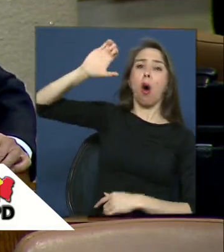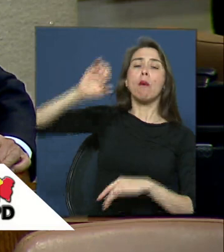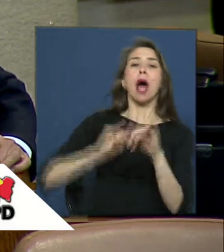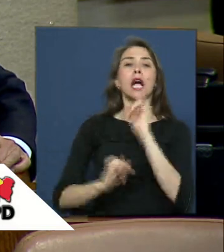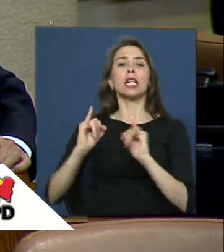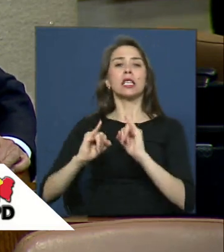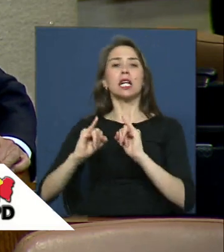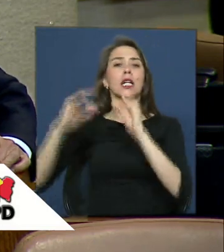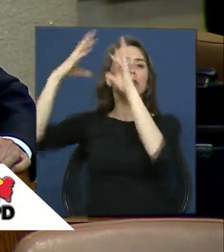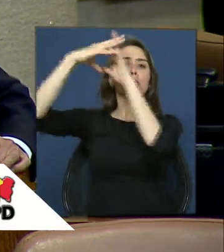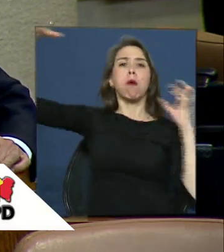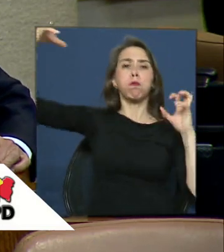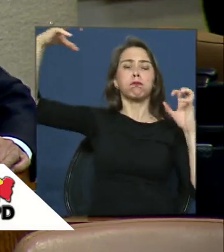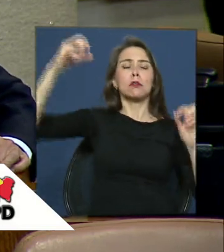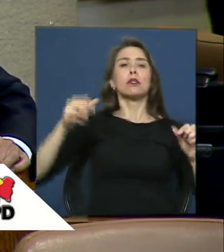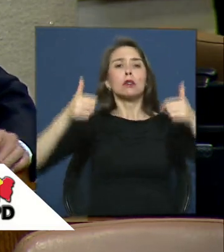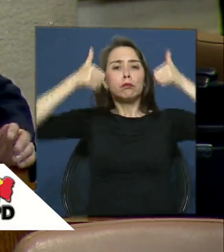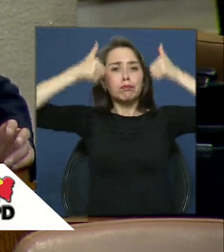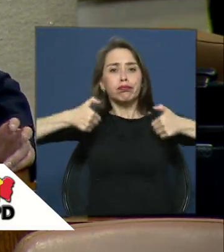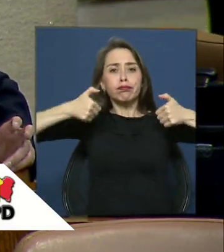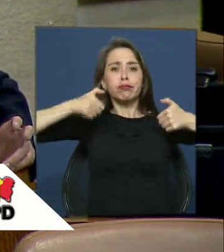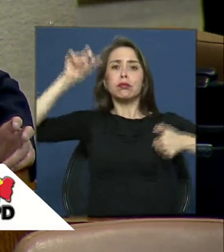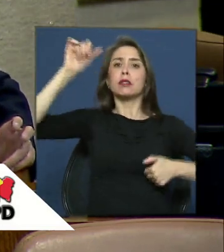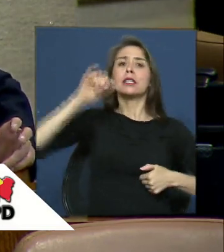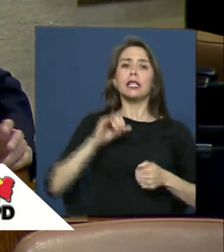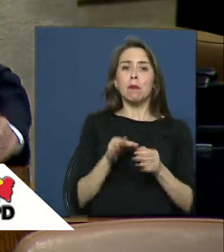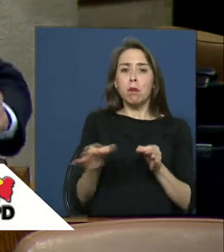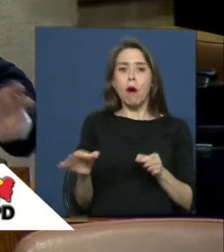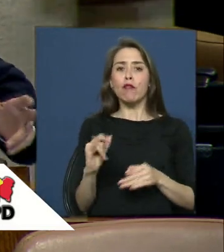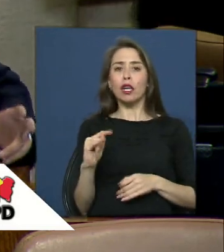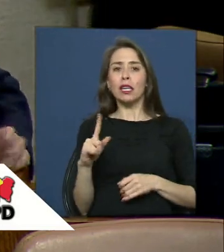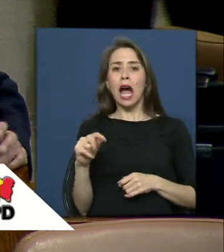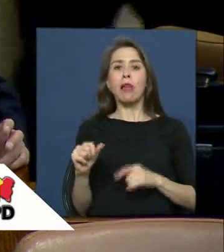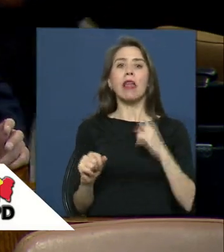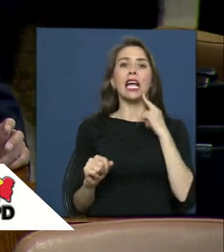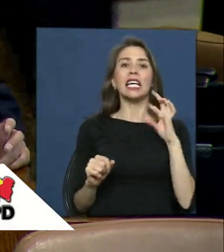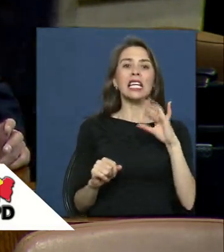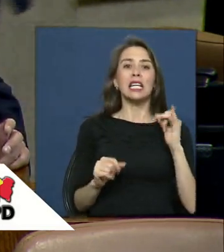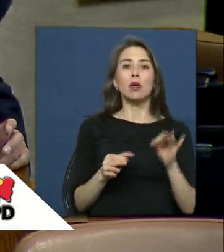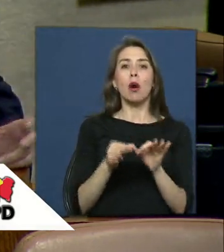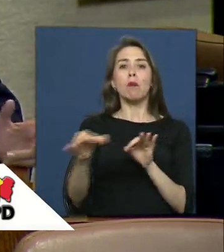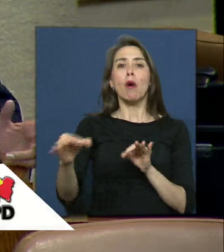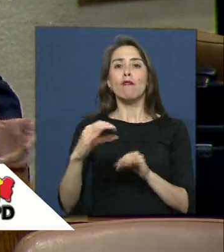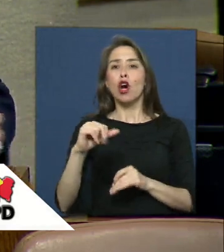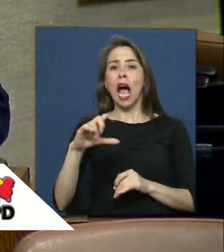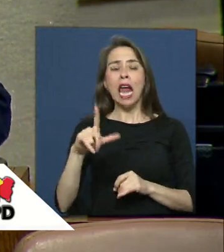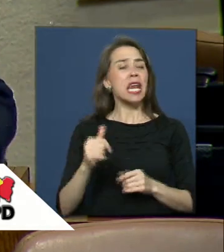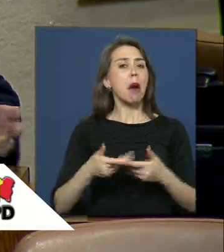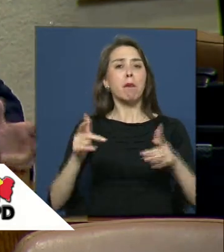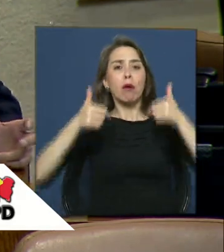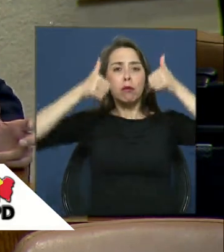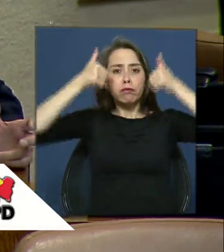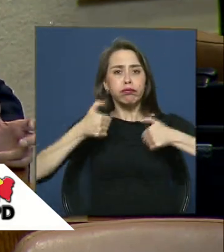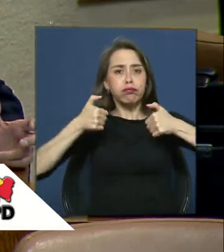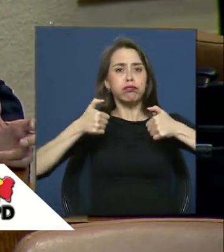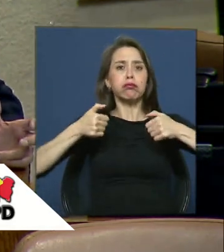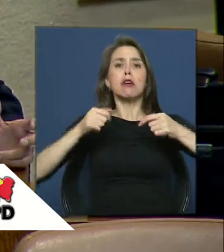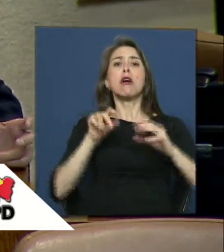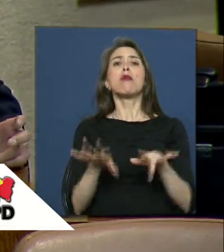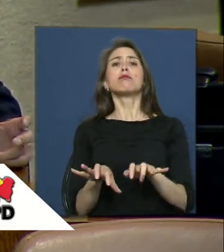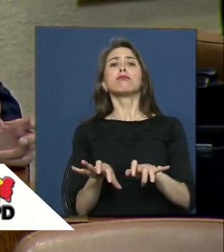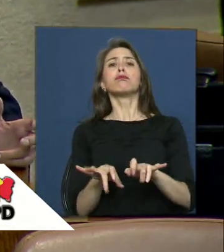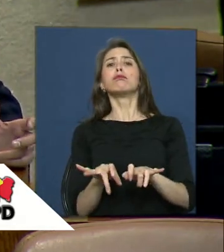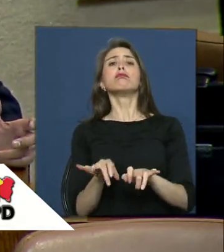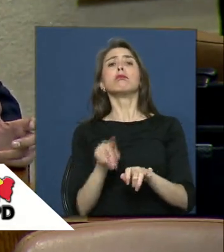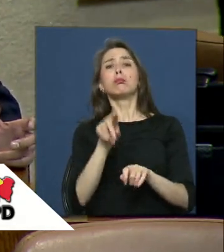informar inmediatamente un examen que se haga en Itata, en Quirihue, en Salamanca, en Canela. Esto tiene que modernizarse también.